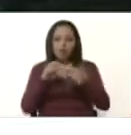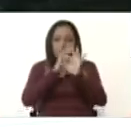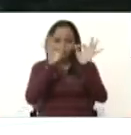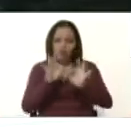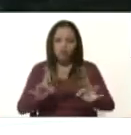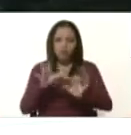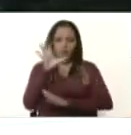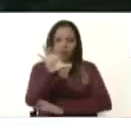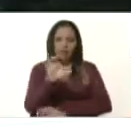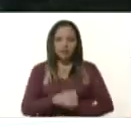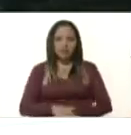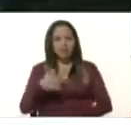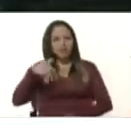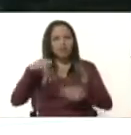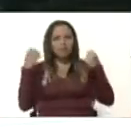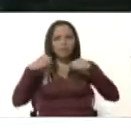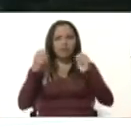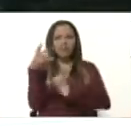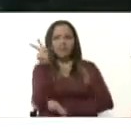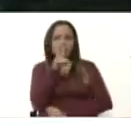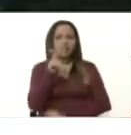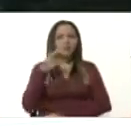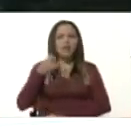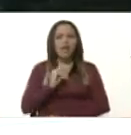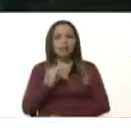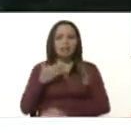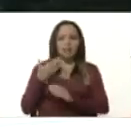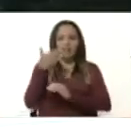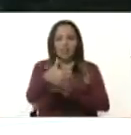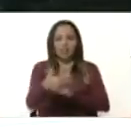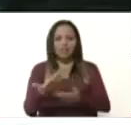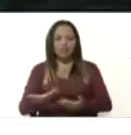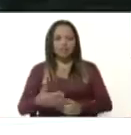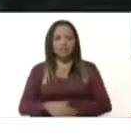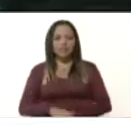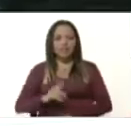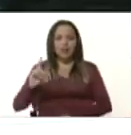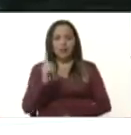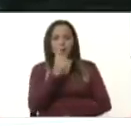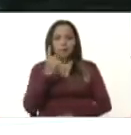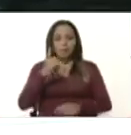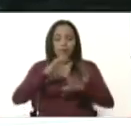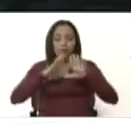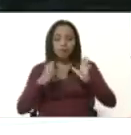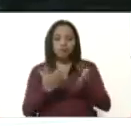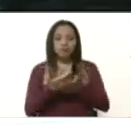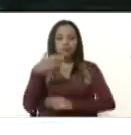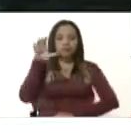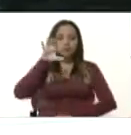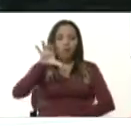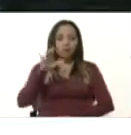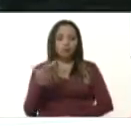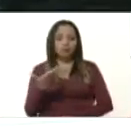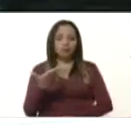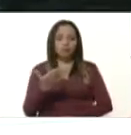Esto es un ensayo donde Venezuela va a la vanguardia. Primer país del mundo que tiene una criptomoneda